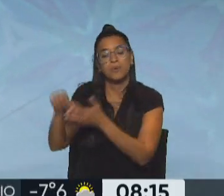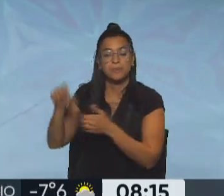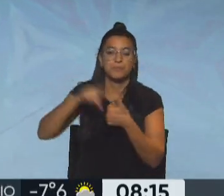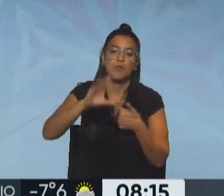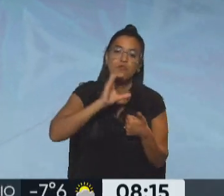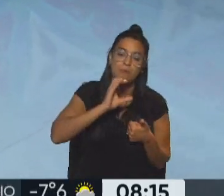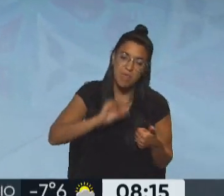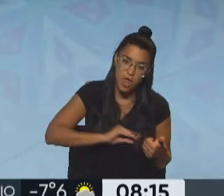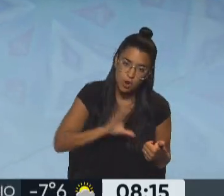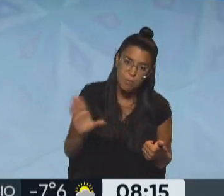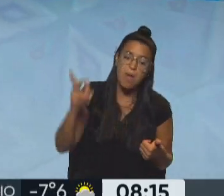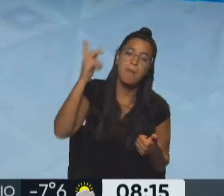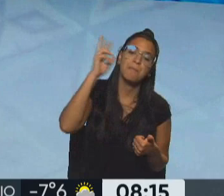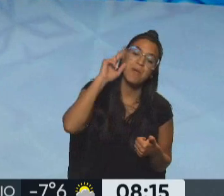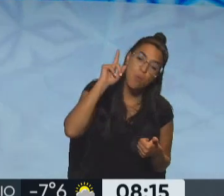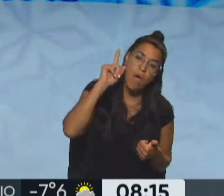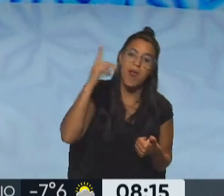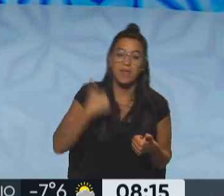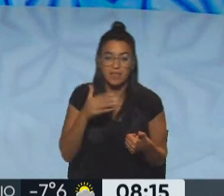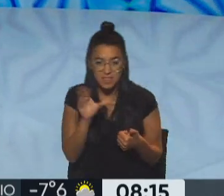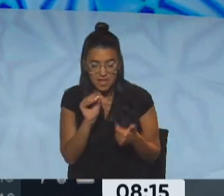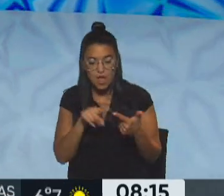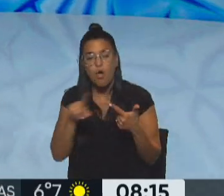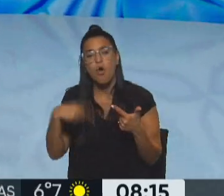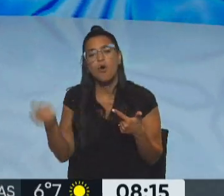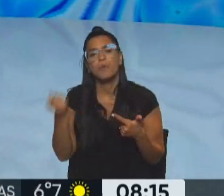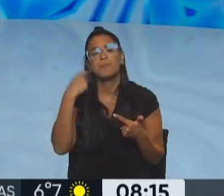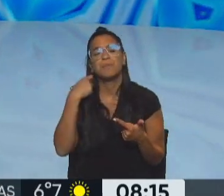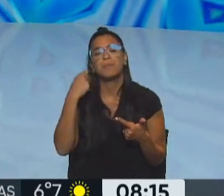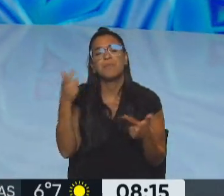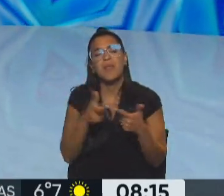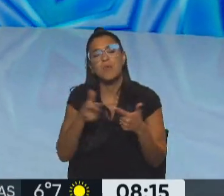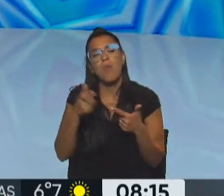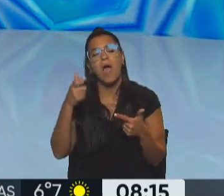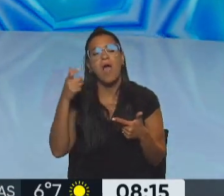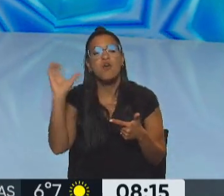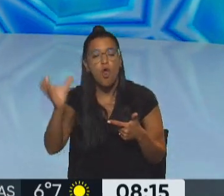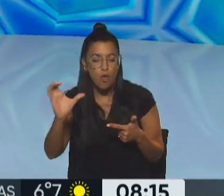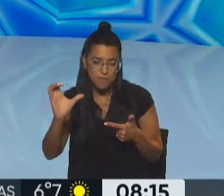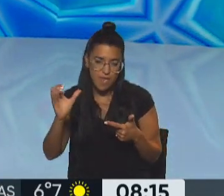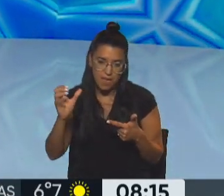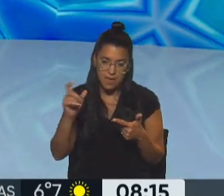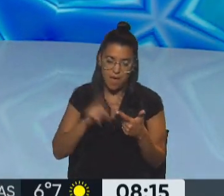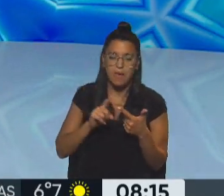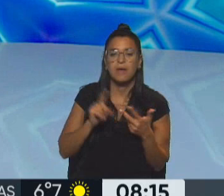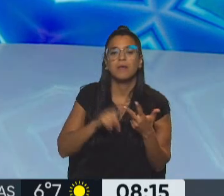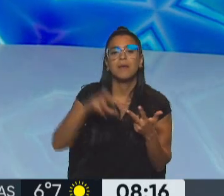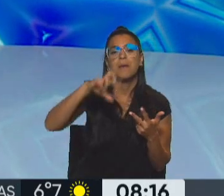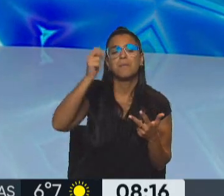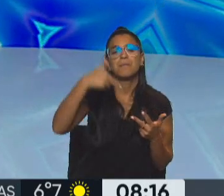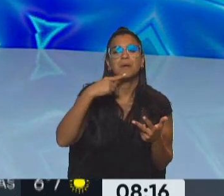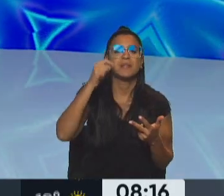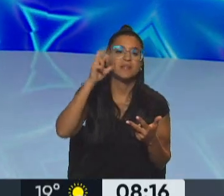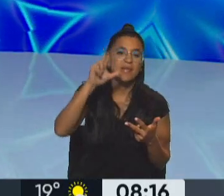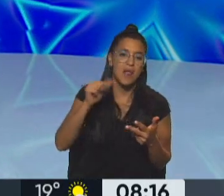comedia romántica peruana-argentina y otra película que es más colombiana que argentina, pero también tiene aporte nacional. Y Pantera Negra, súper